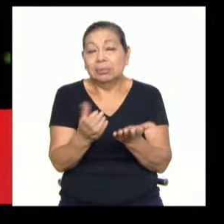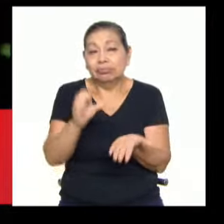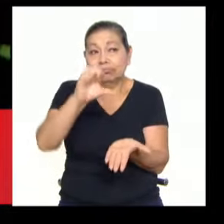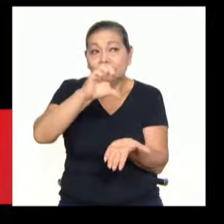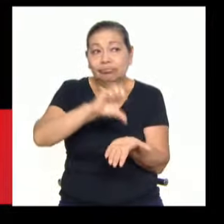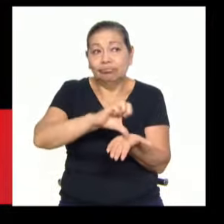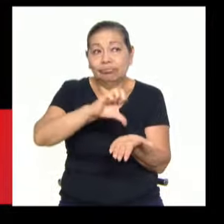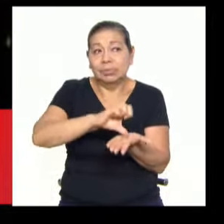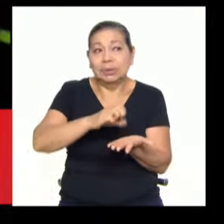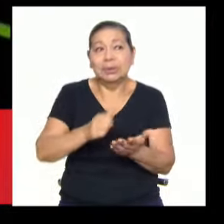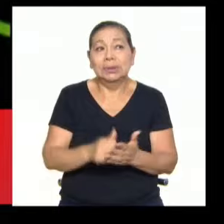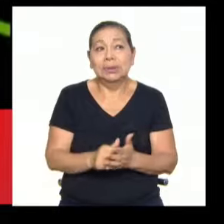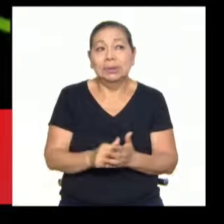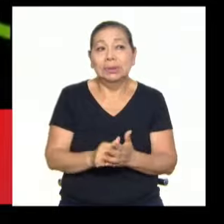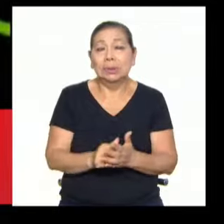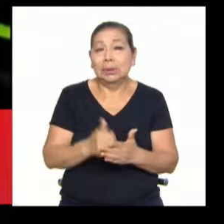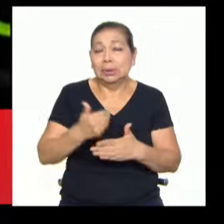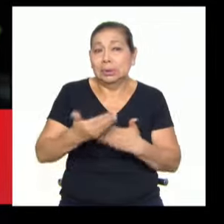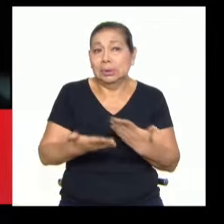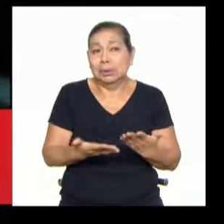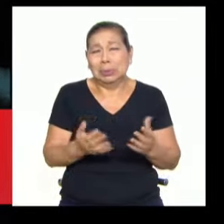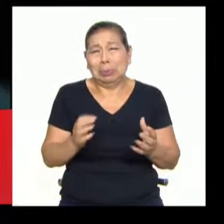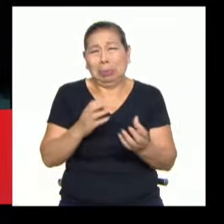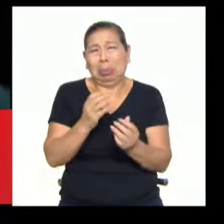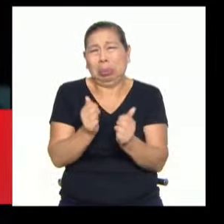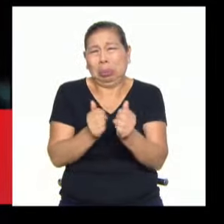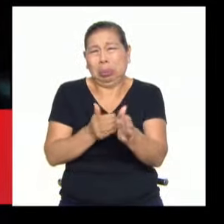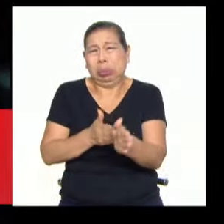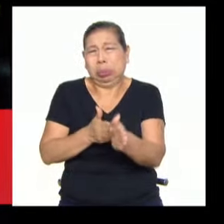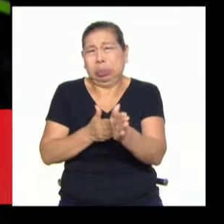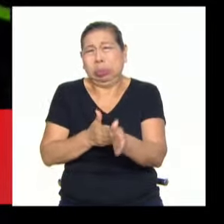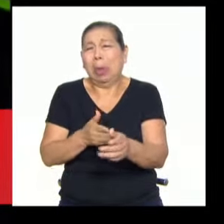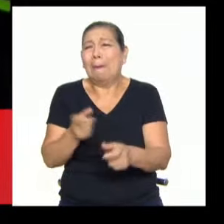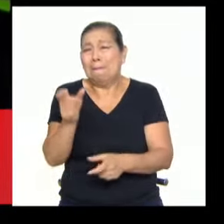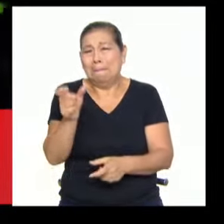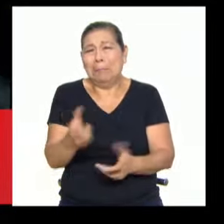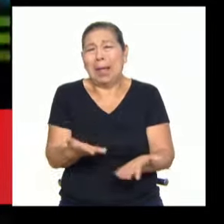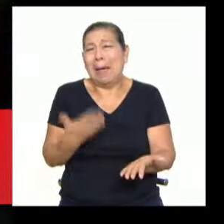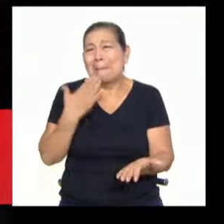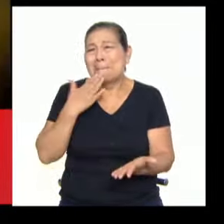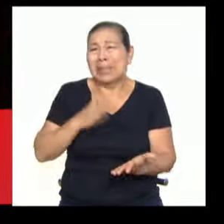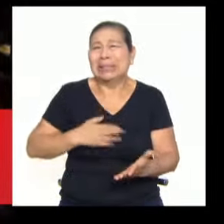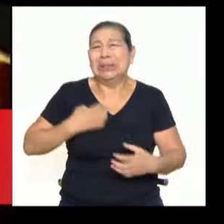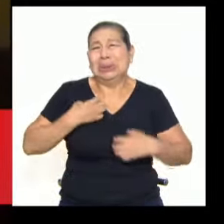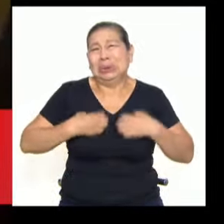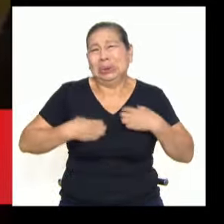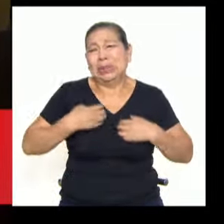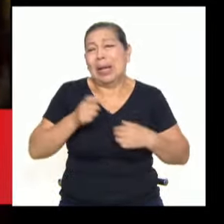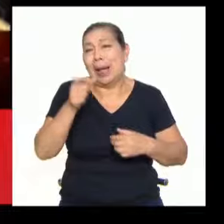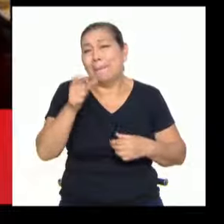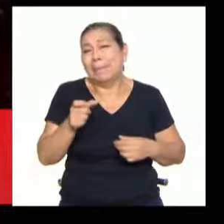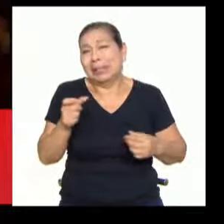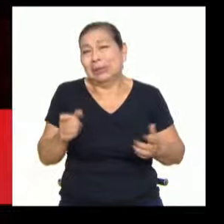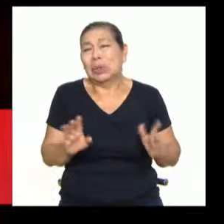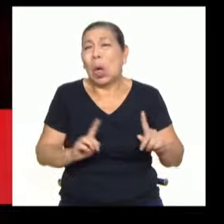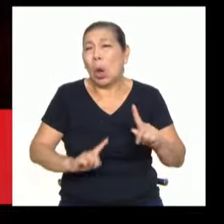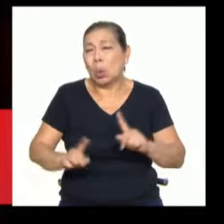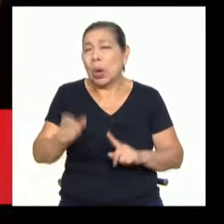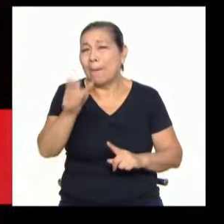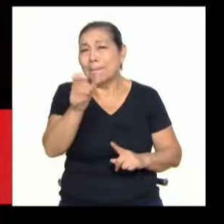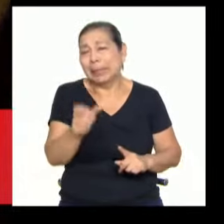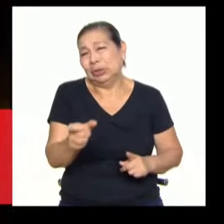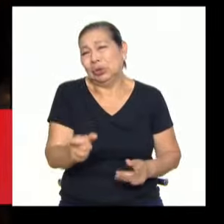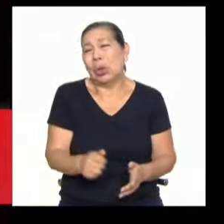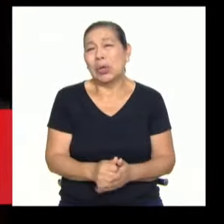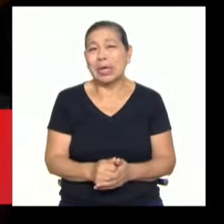central que ha generado gran congestión, la incomodidad, malestar y la desesperación también por parte de cada uno